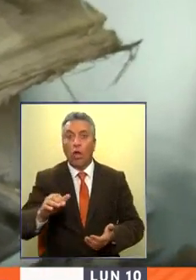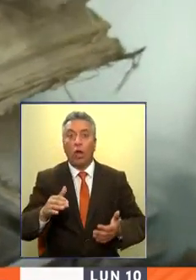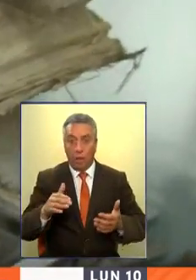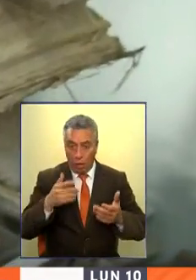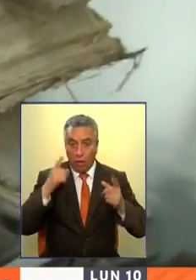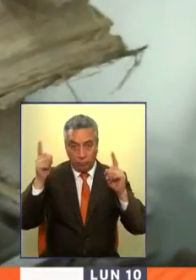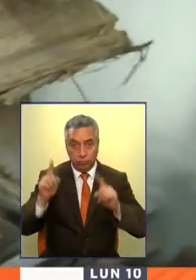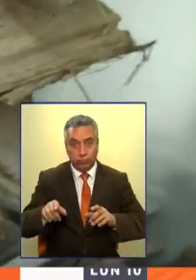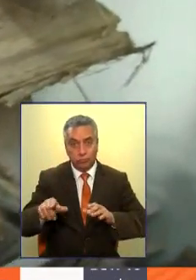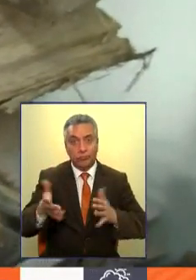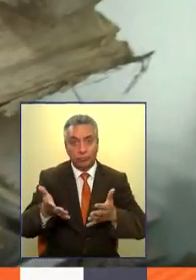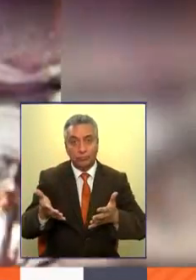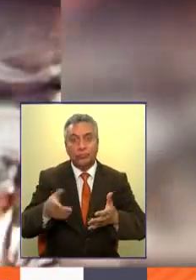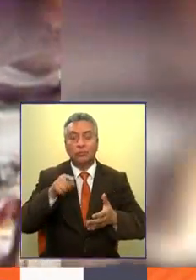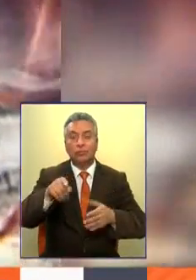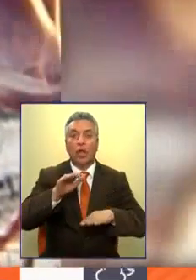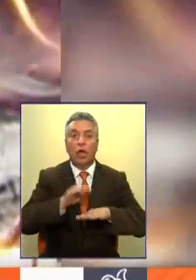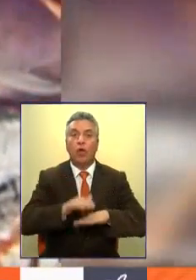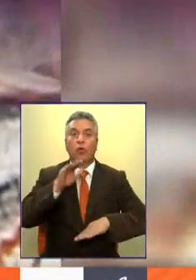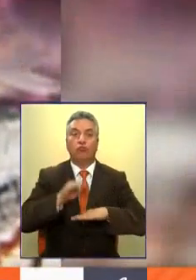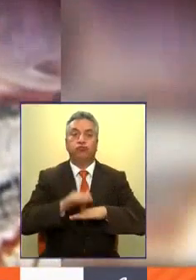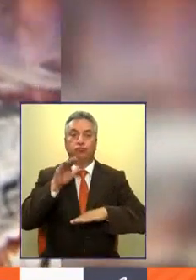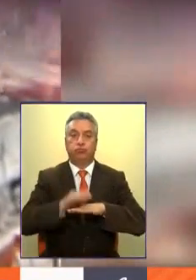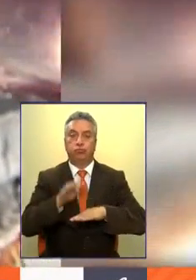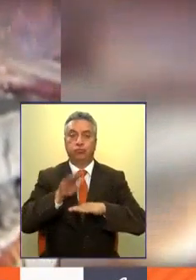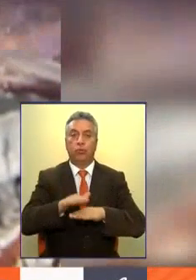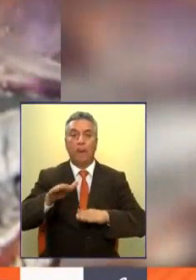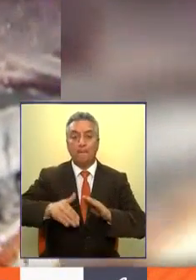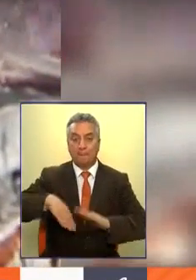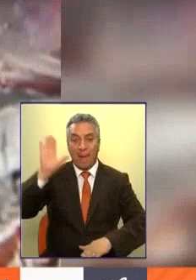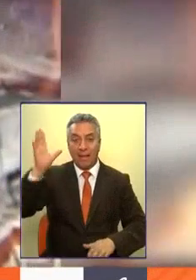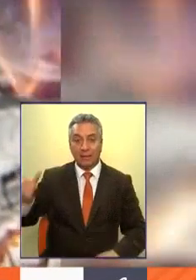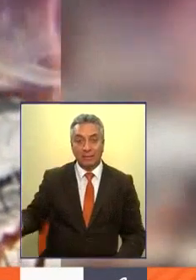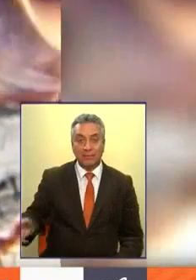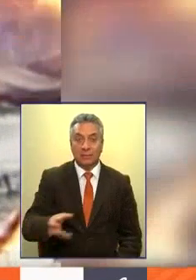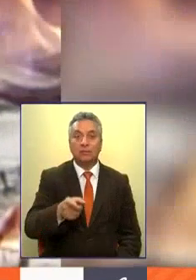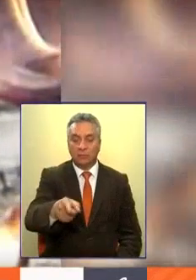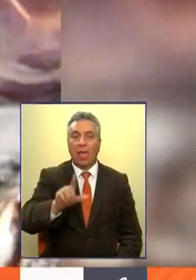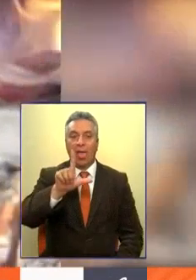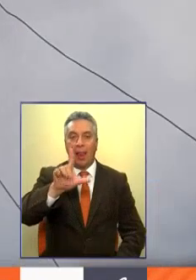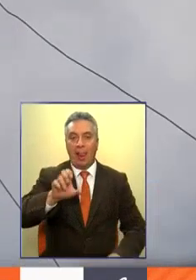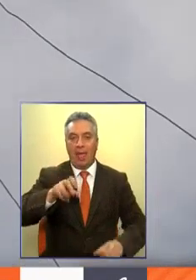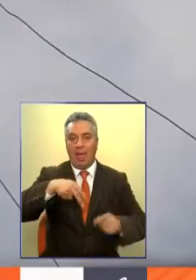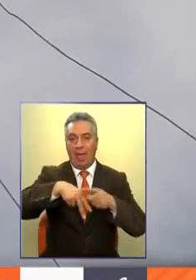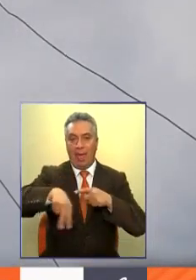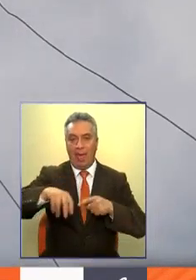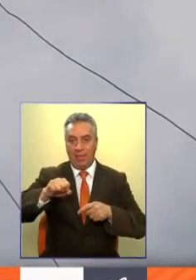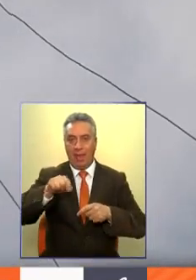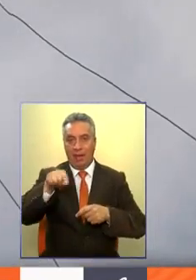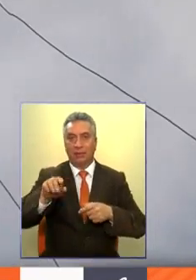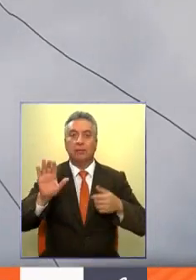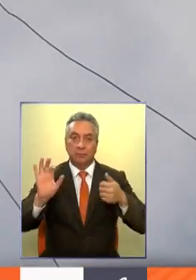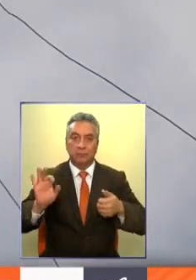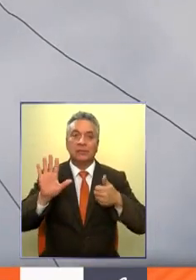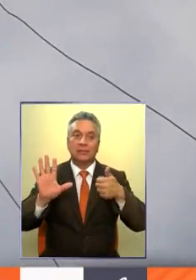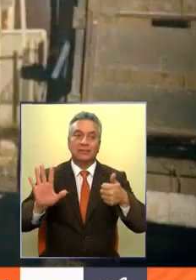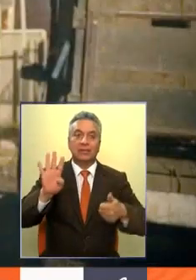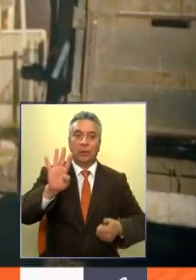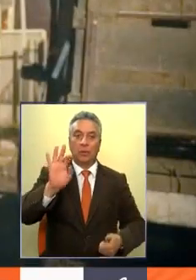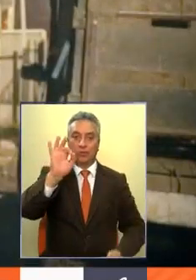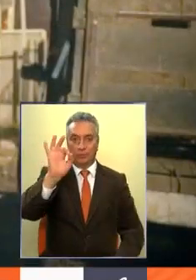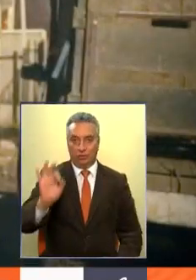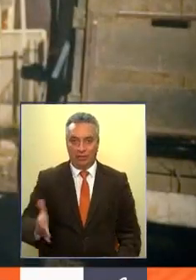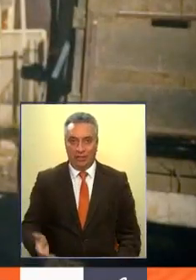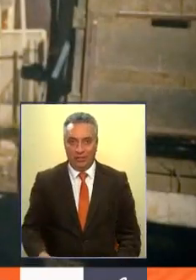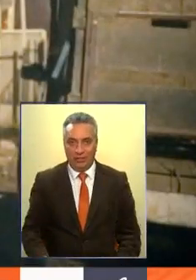se destina a calefacción, y el energético más utilizado para este fin es la leña, con un 74%. Y